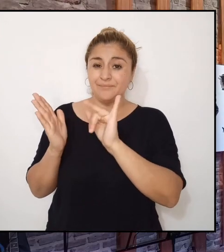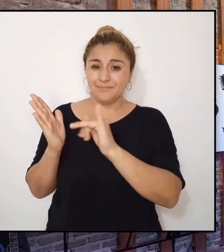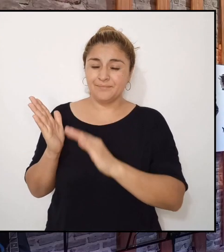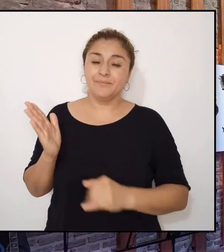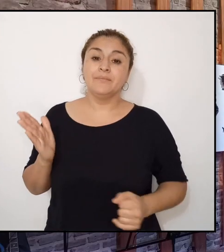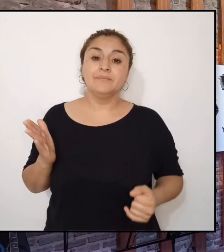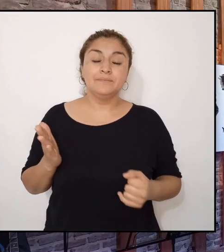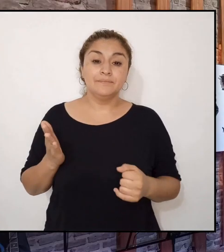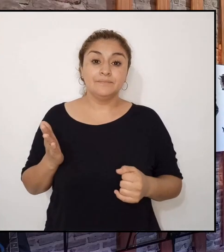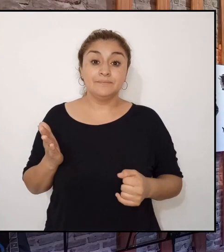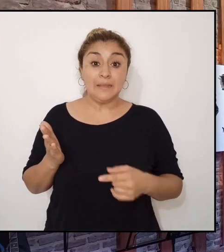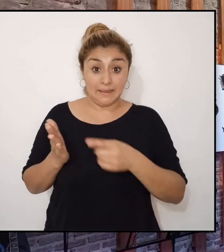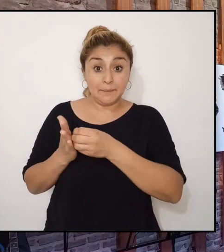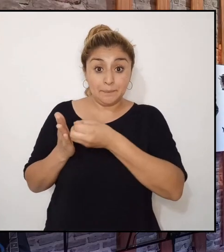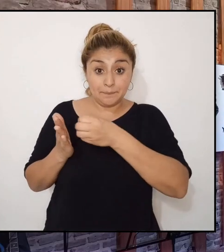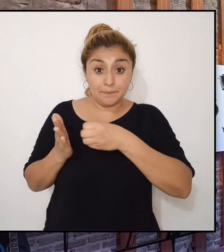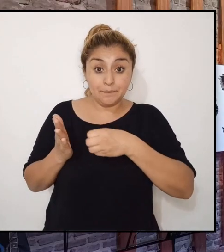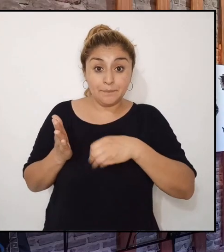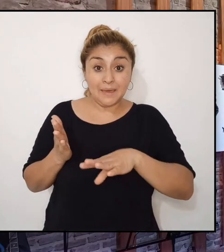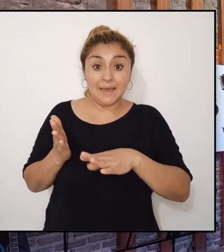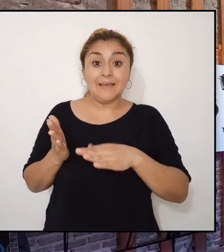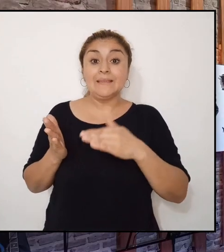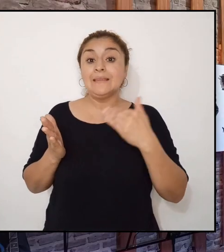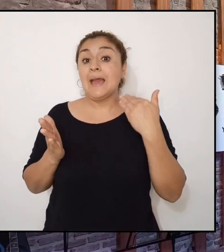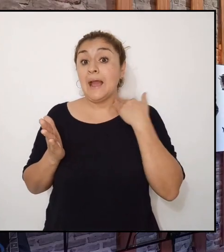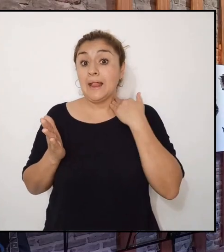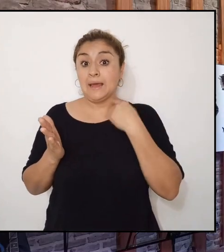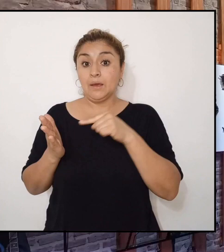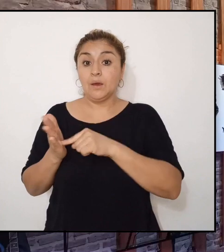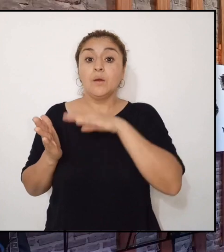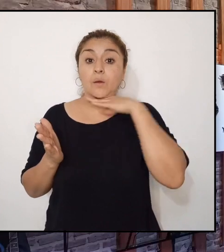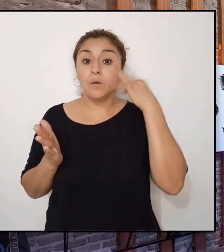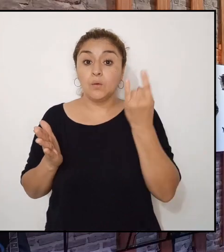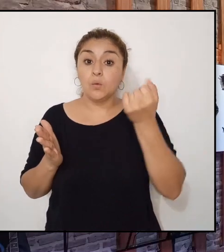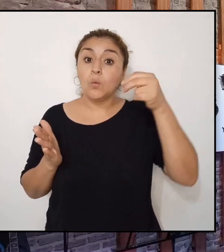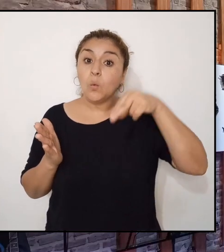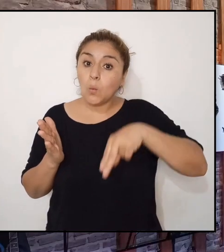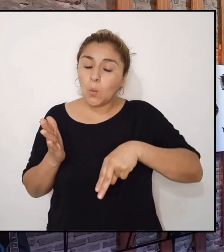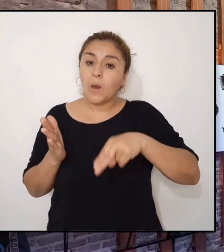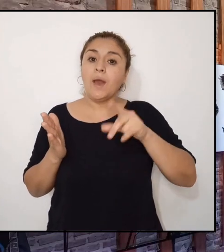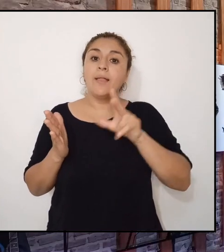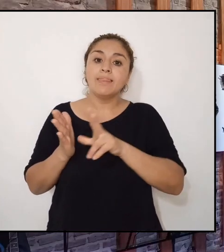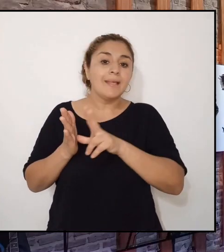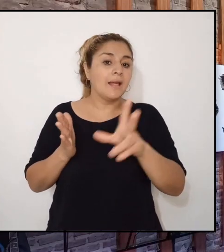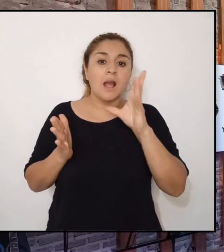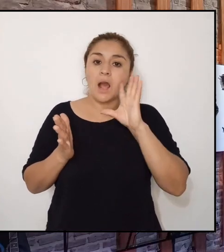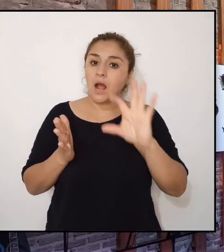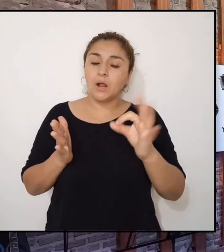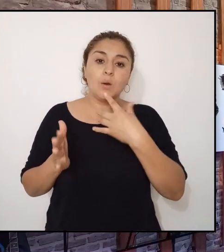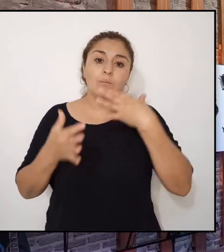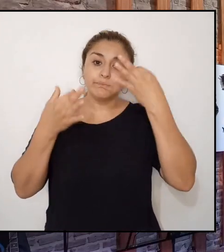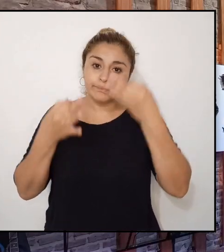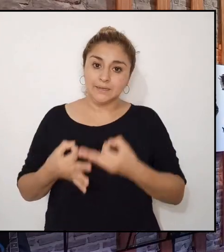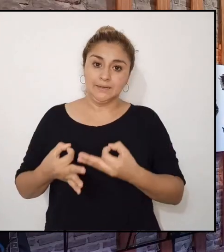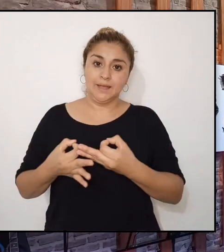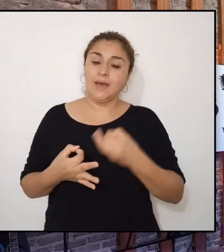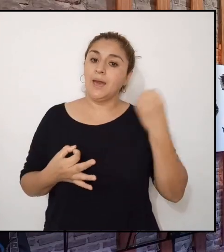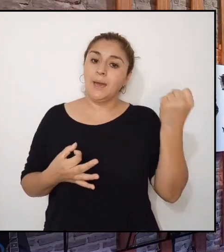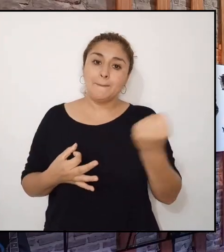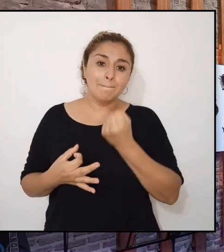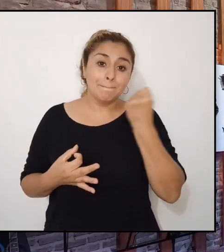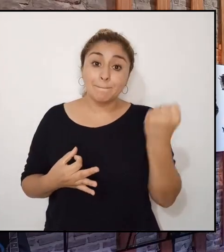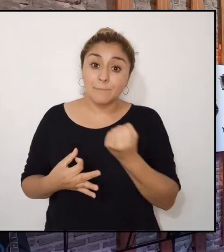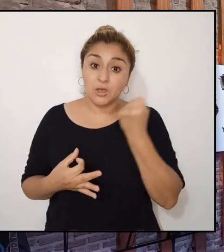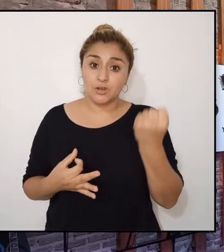comienza el Evangelio exponiendo una verdad teológica importantísima de quién es